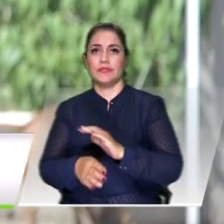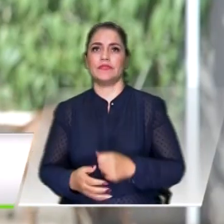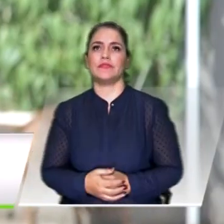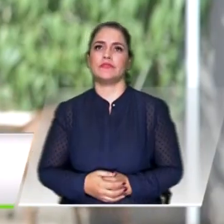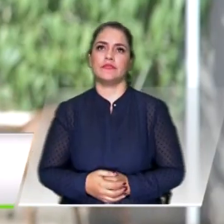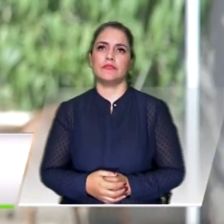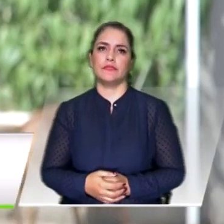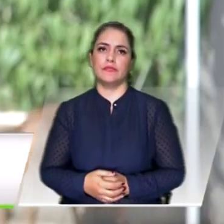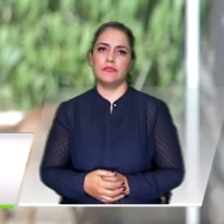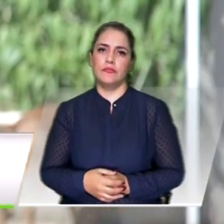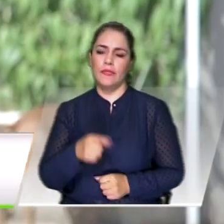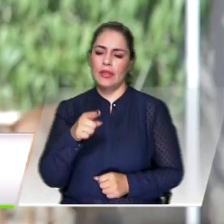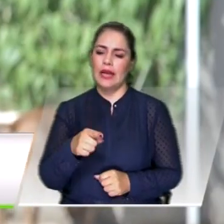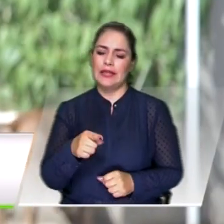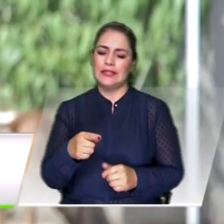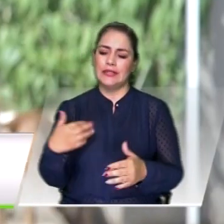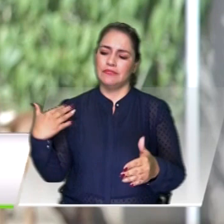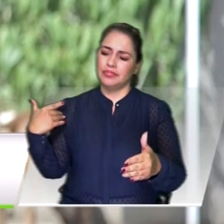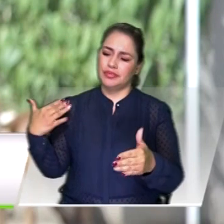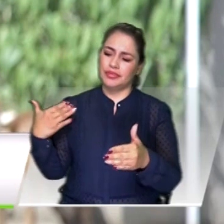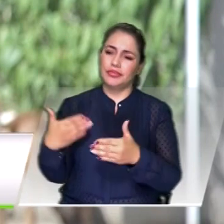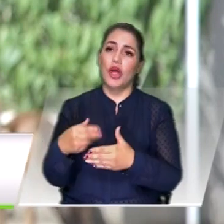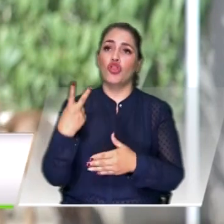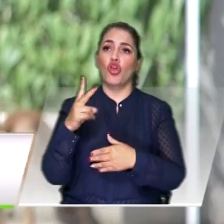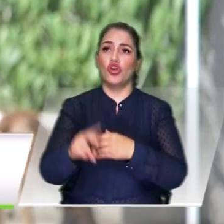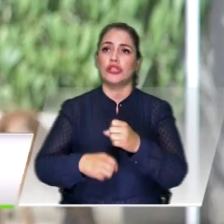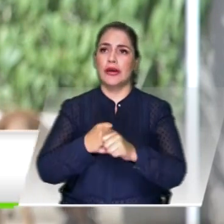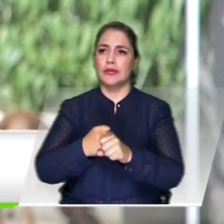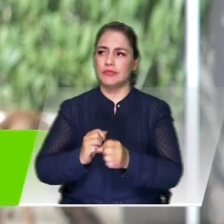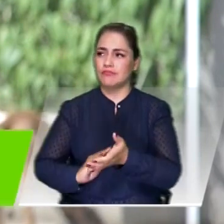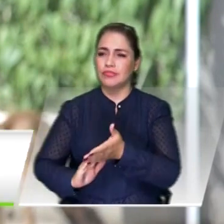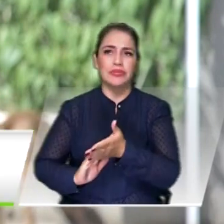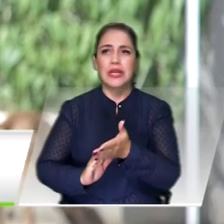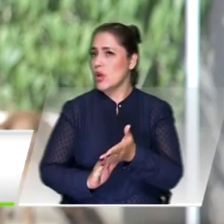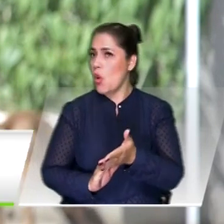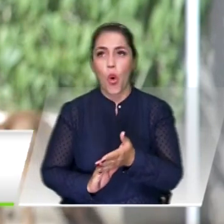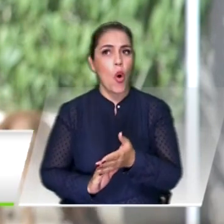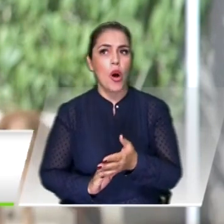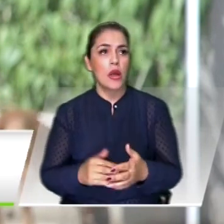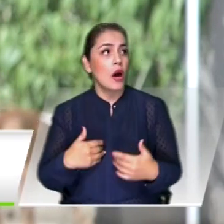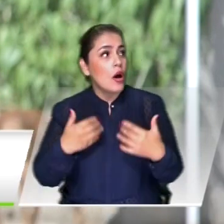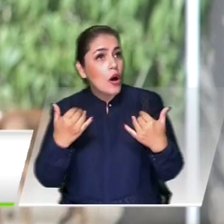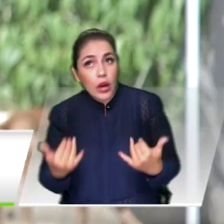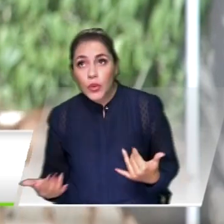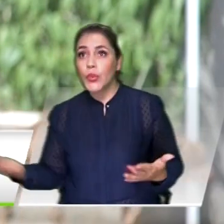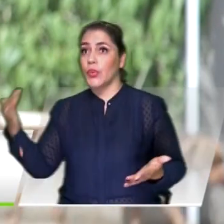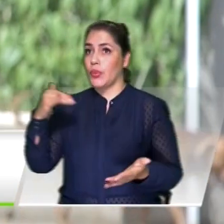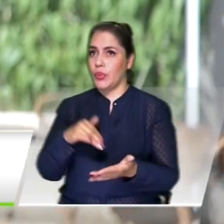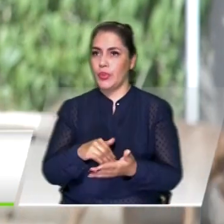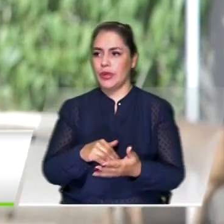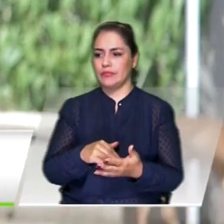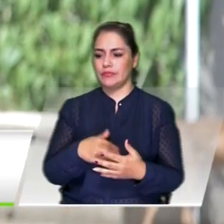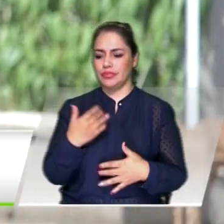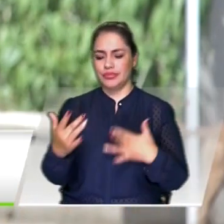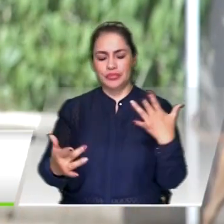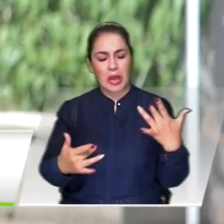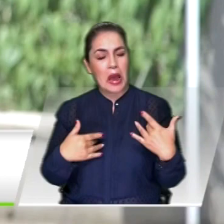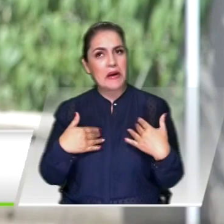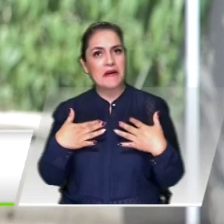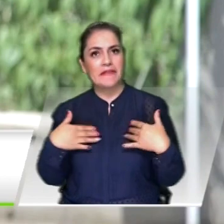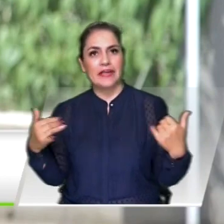años no pudo tener un avance una intervención significativa y que hoy habilita un lugar adecuado para las operaciones